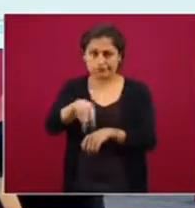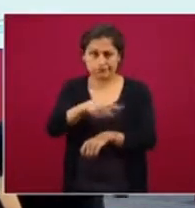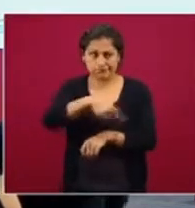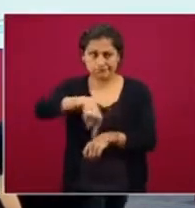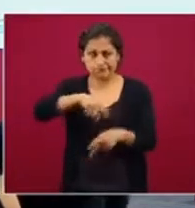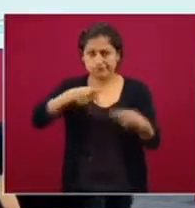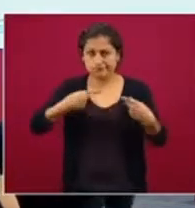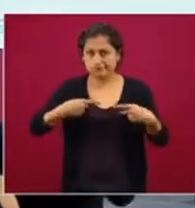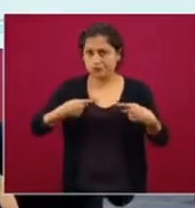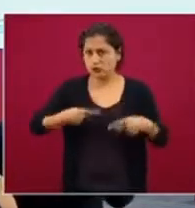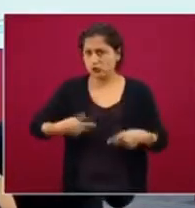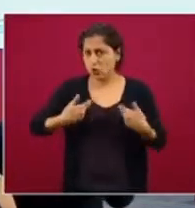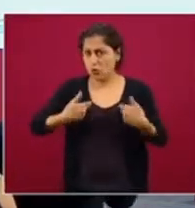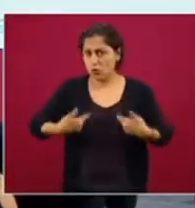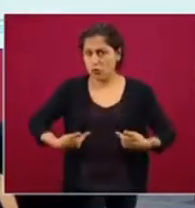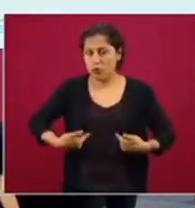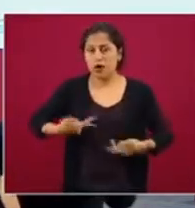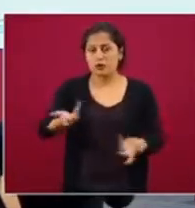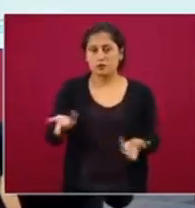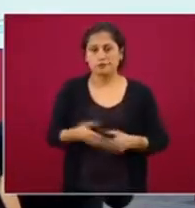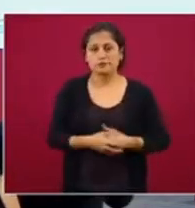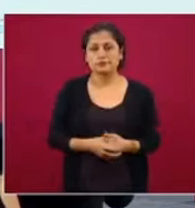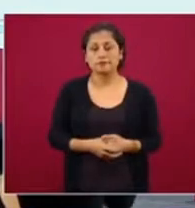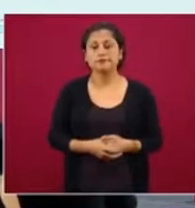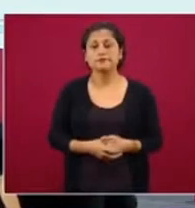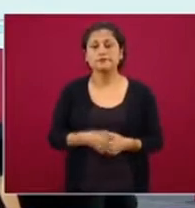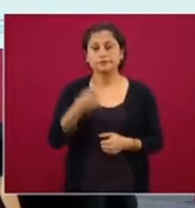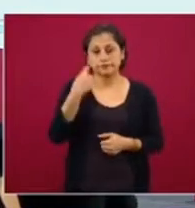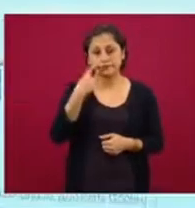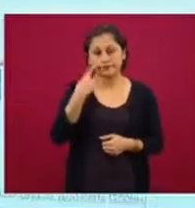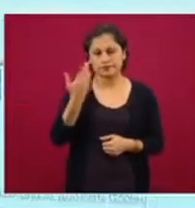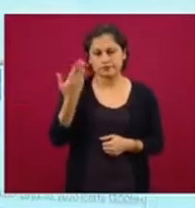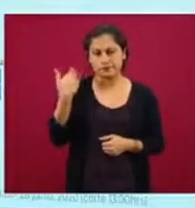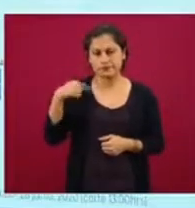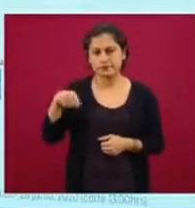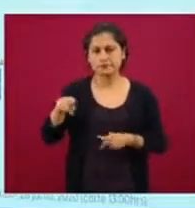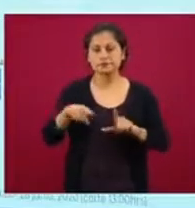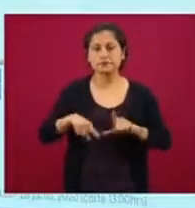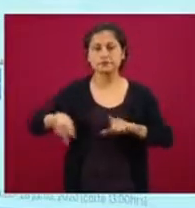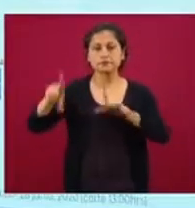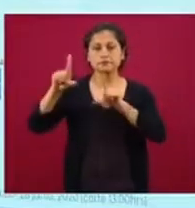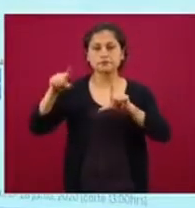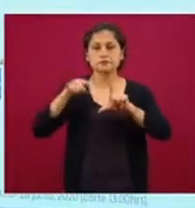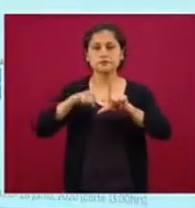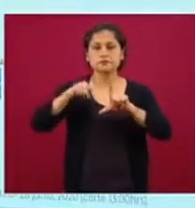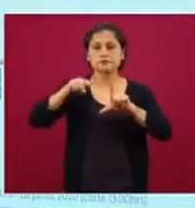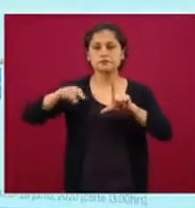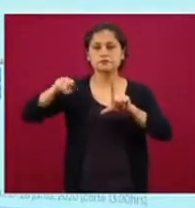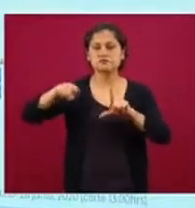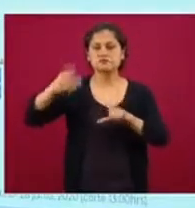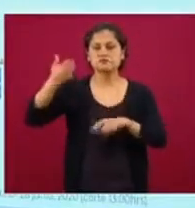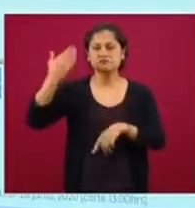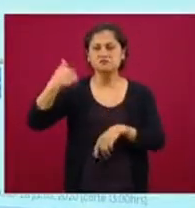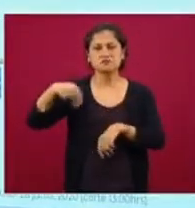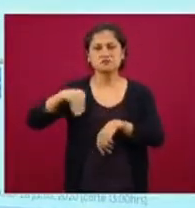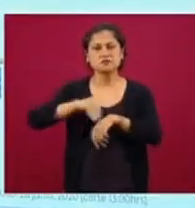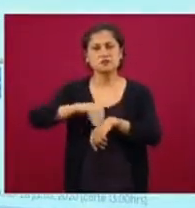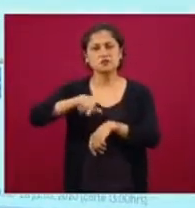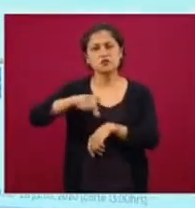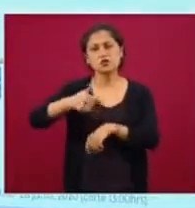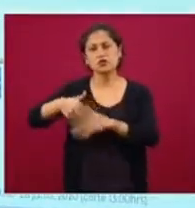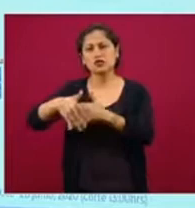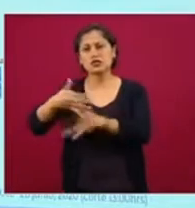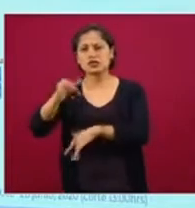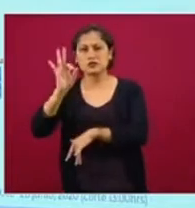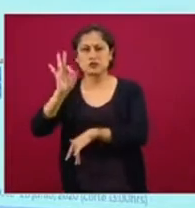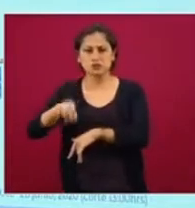estábamos aquí, lo vamos a ver en la siguiente gráfica, teníamos unos porcentajes que estaban aproximadamente en 12 o 15% en esta parte